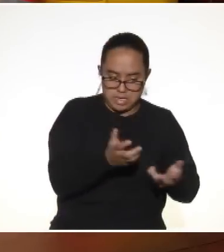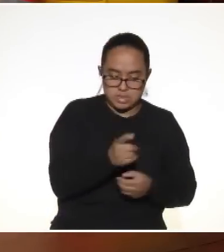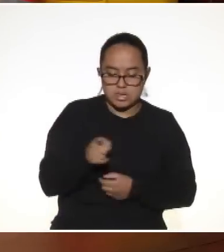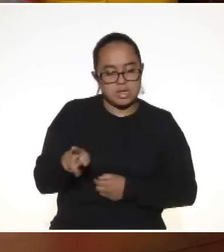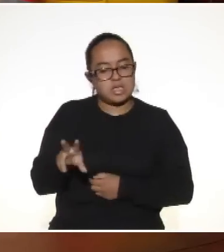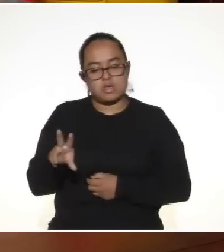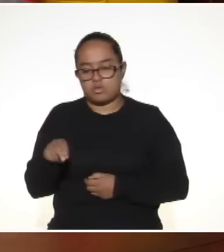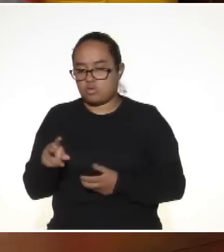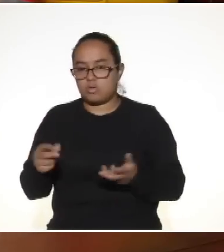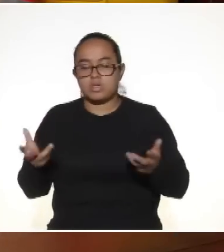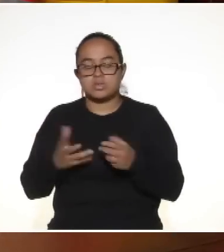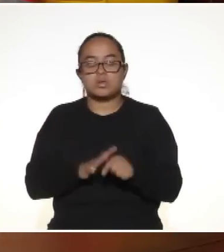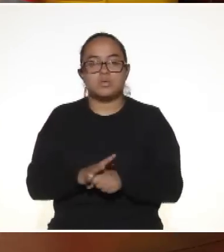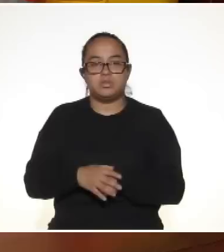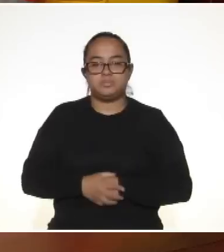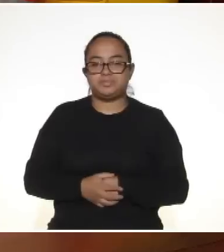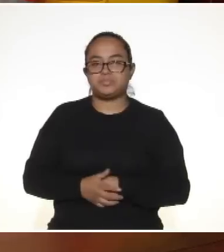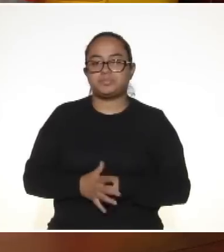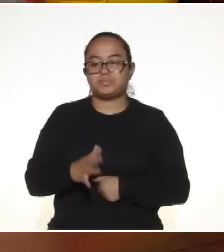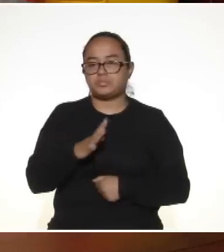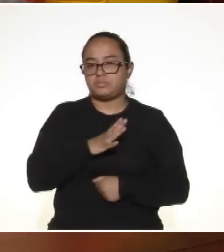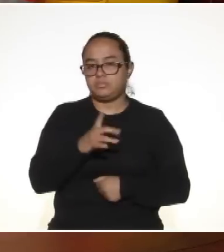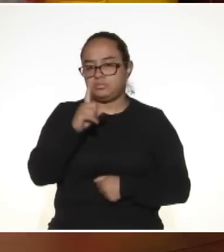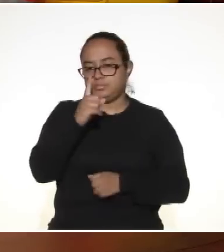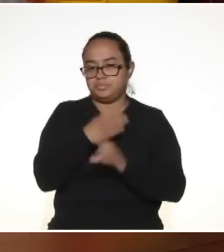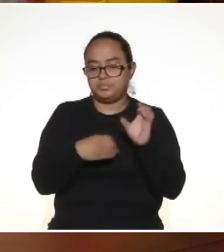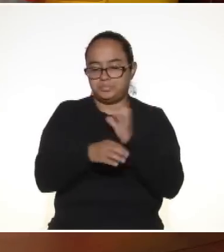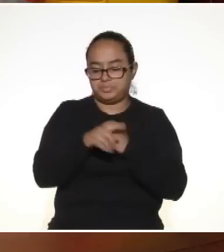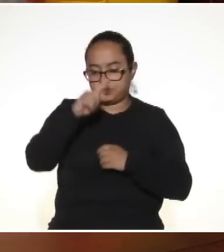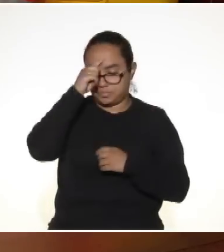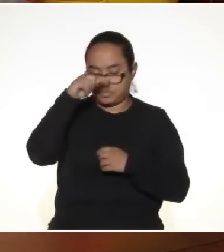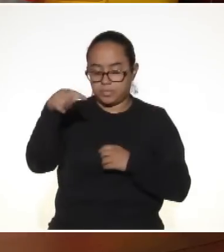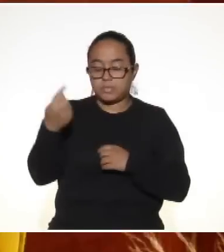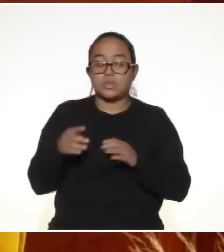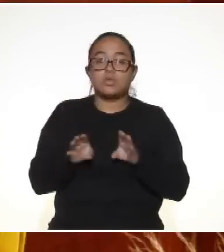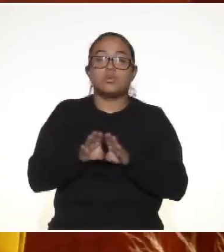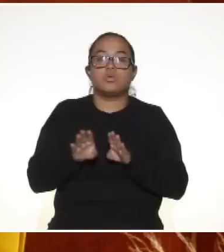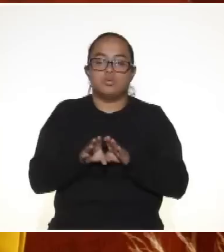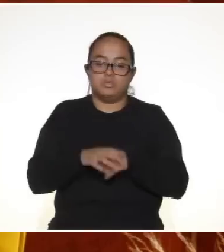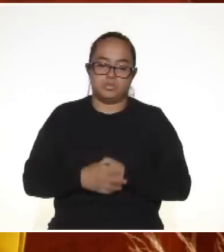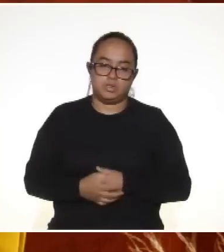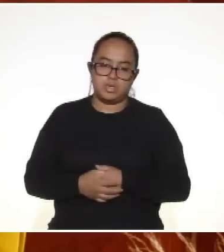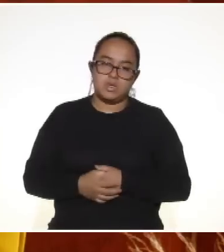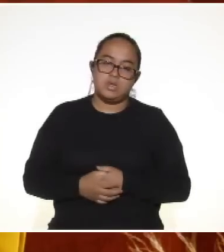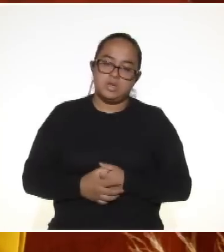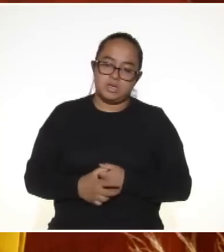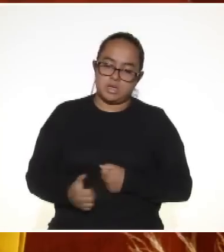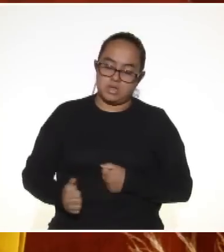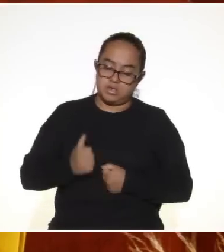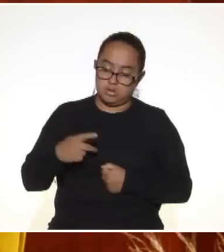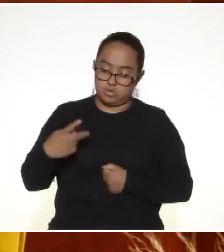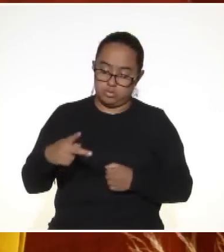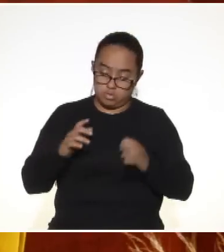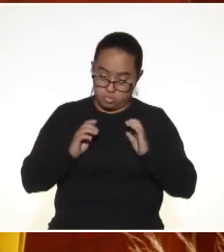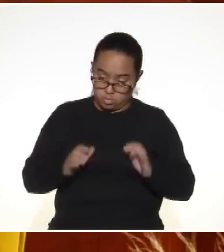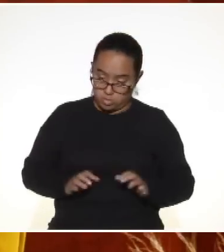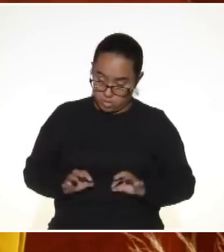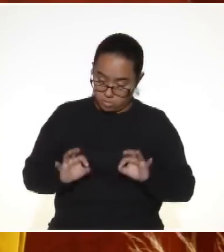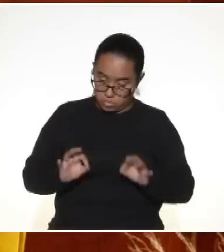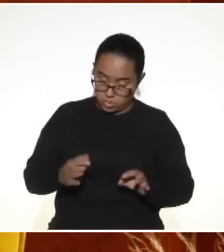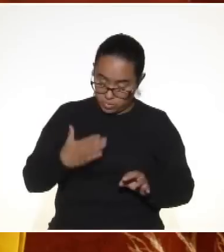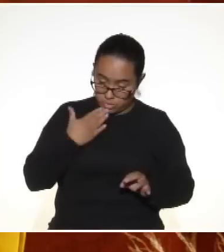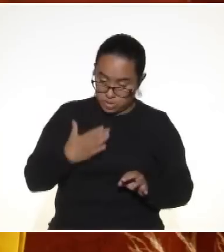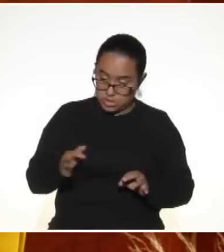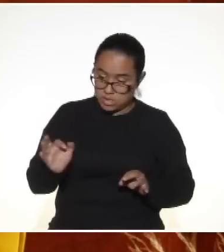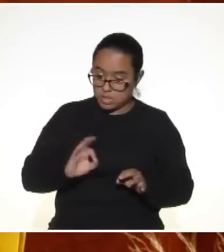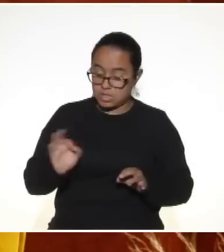hacer? Hay una manera muy fácil de inmovilizar a alguien y es aprovechar el lado de su cuerpo que está íntegro. Si